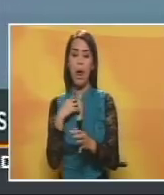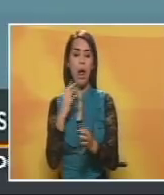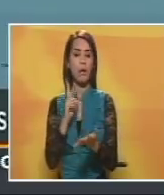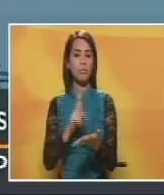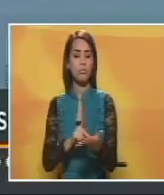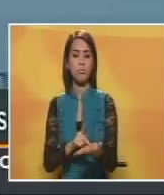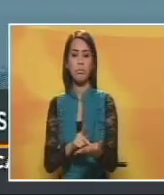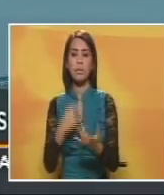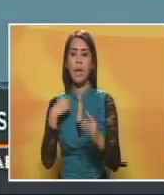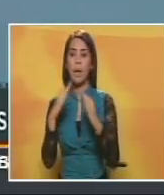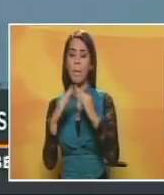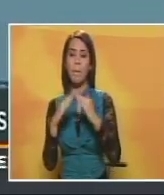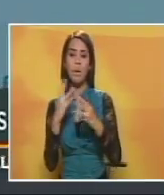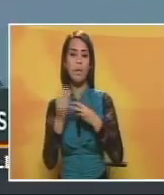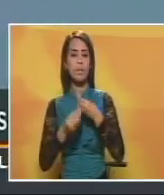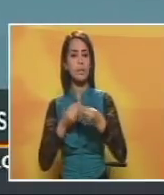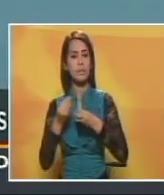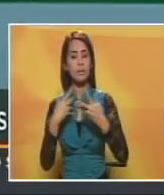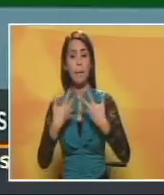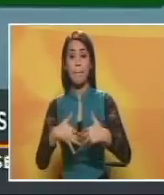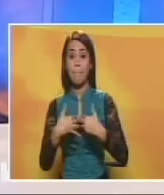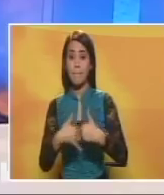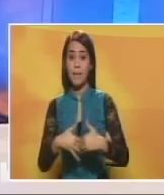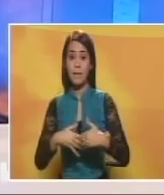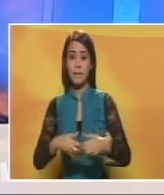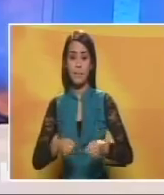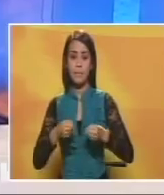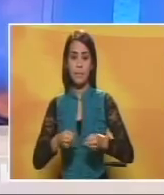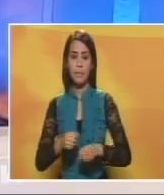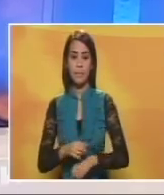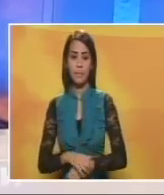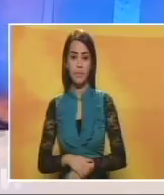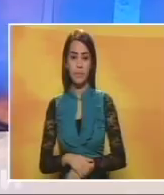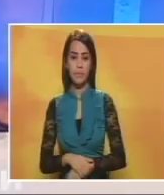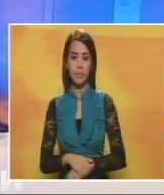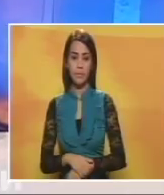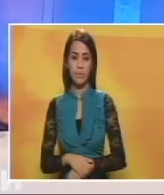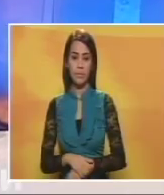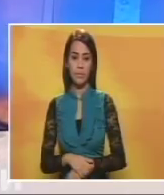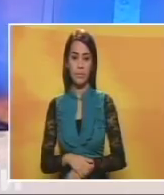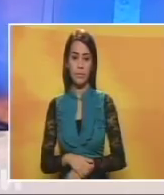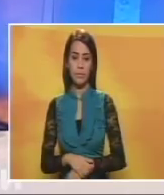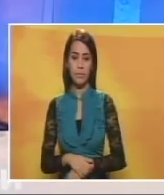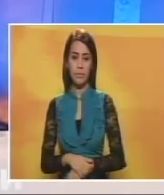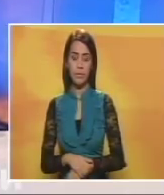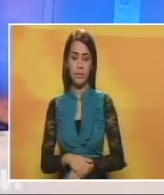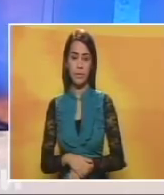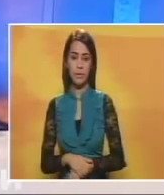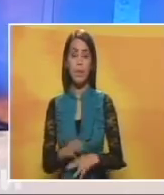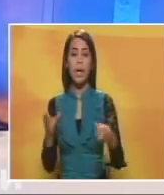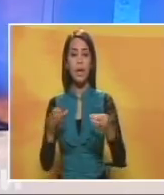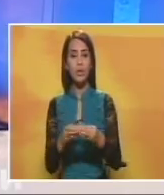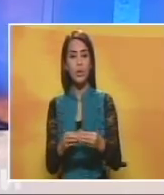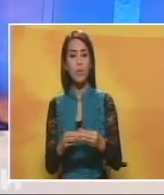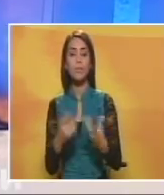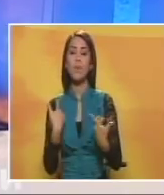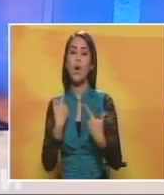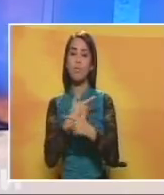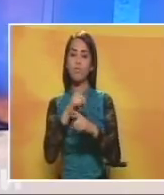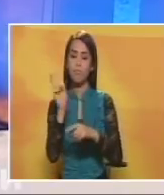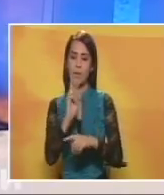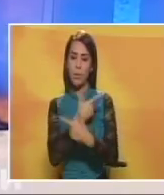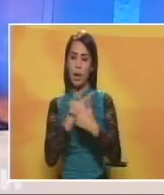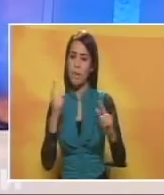de domicilio que facilitan la creación de empresas de maletín son parte. Continuamos con más. El Frente Amplio Venezuela Libre pidió